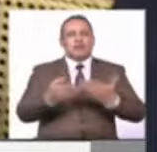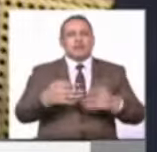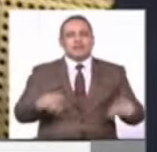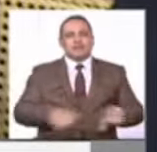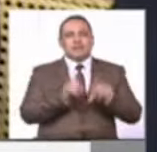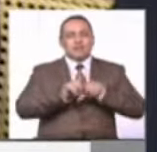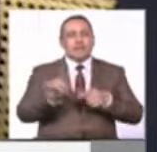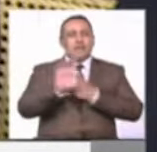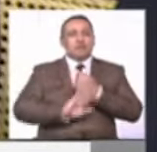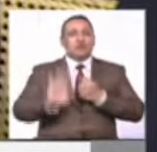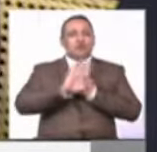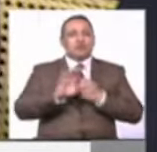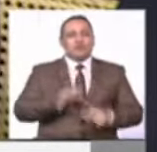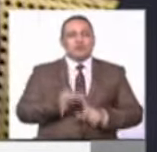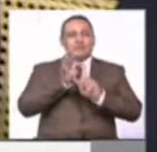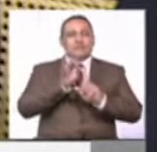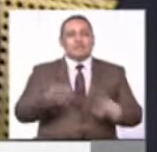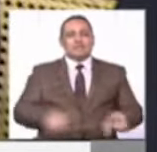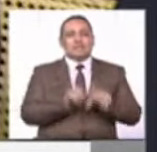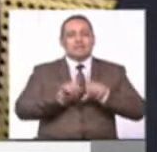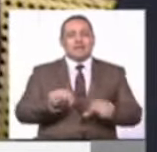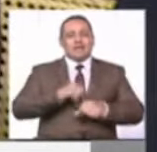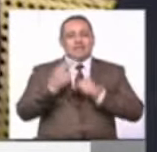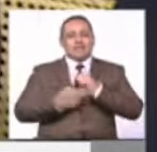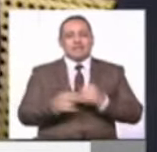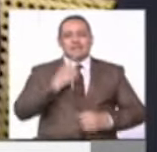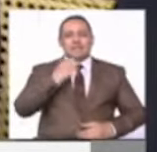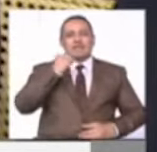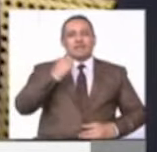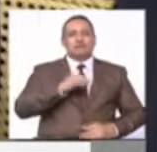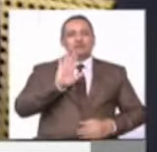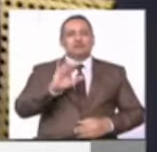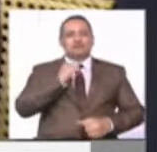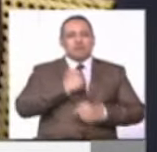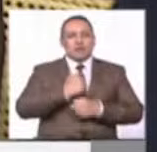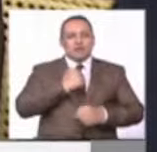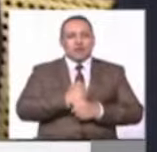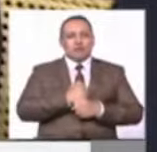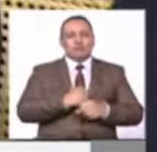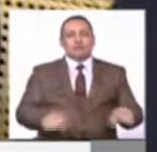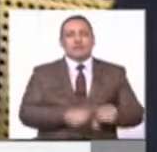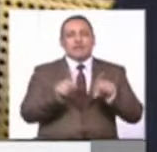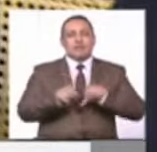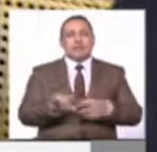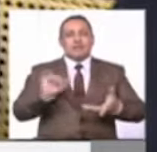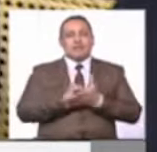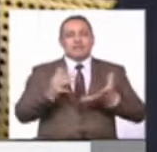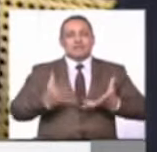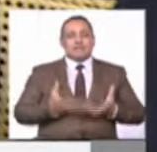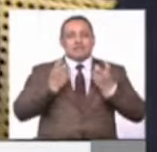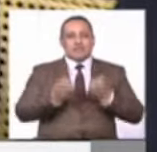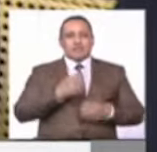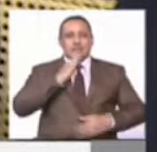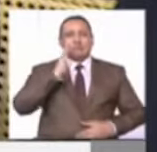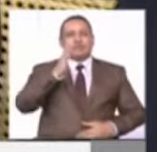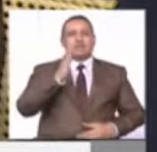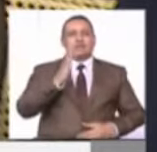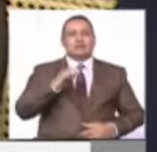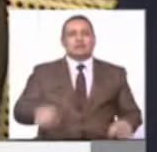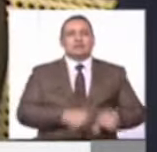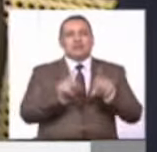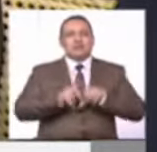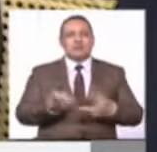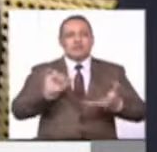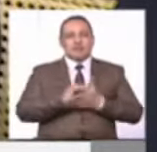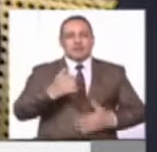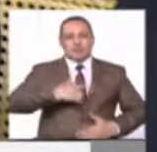la protección especial y garantizar el derecho al trabajo ese que se me quiere negar en